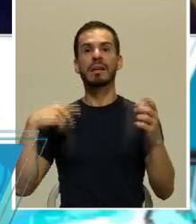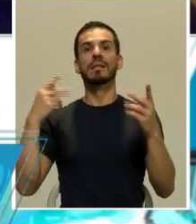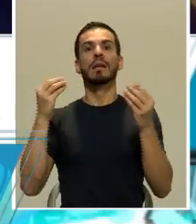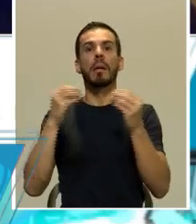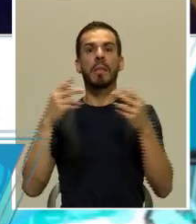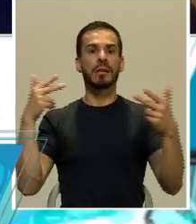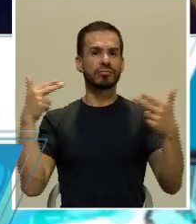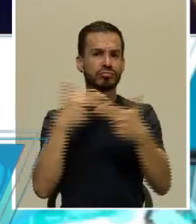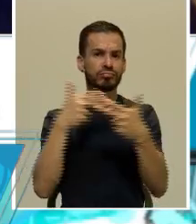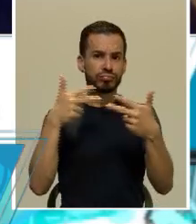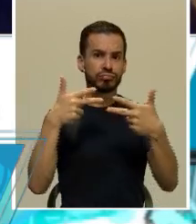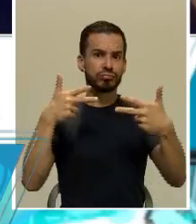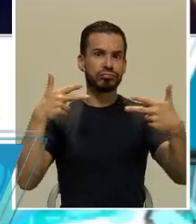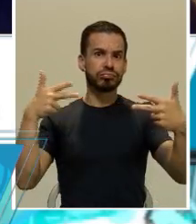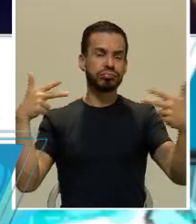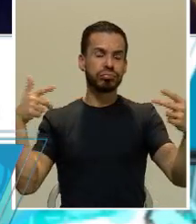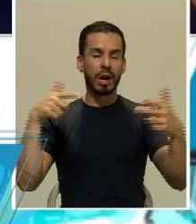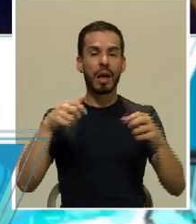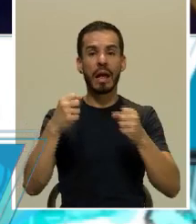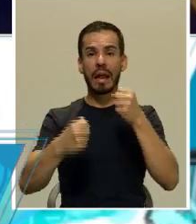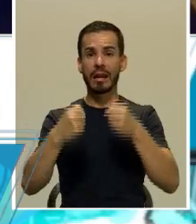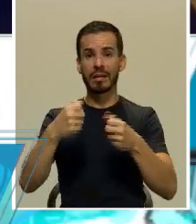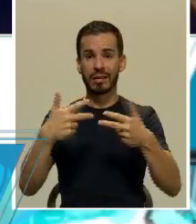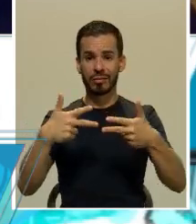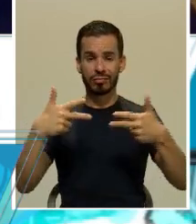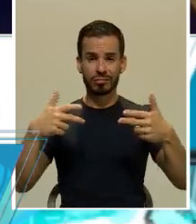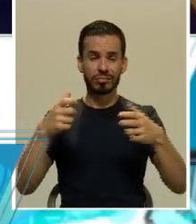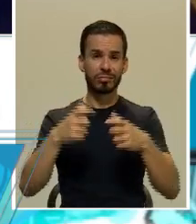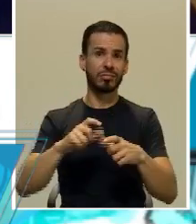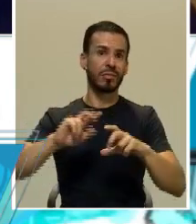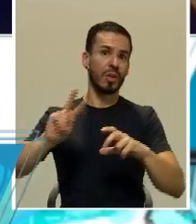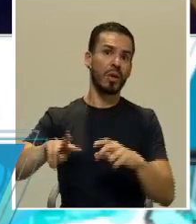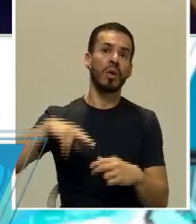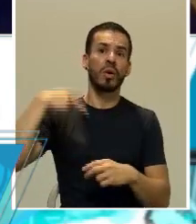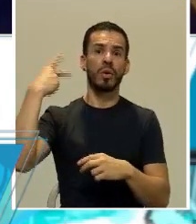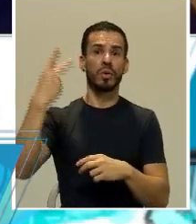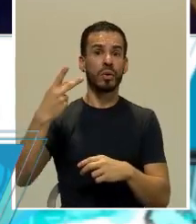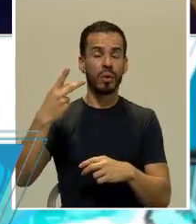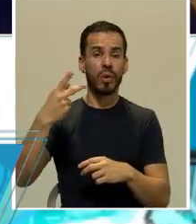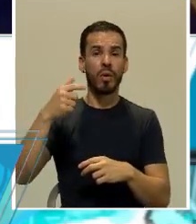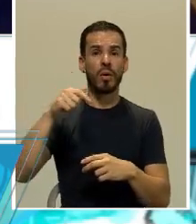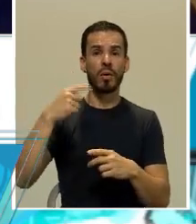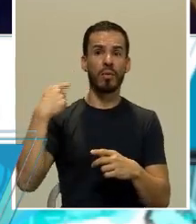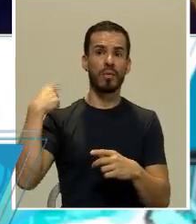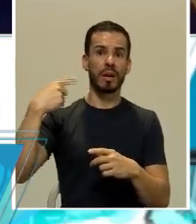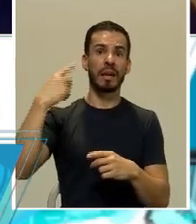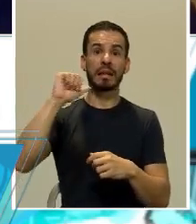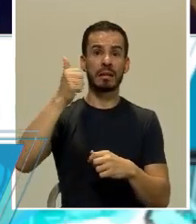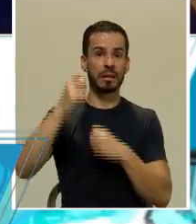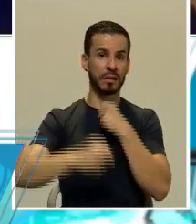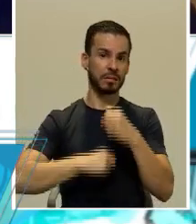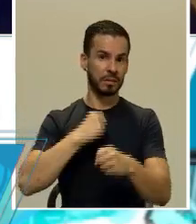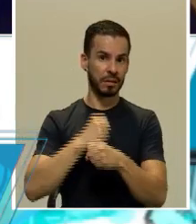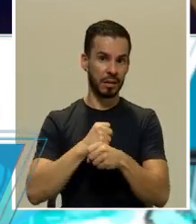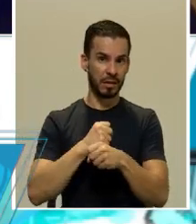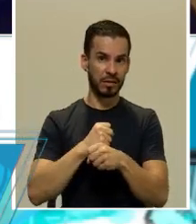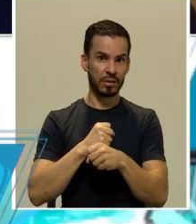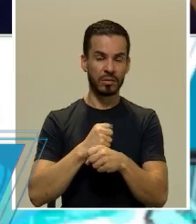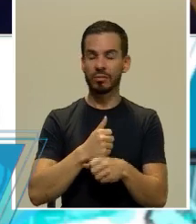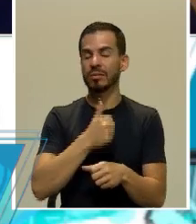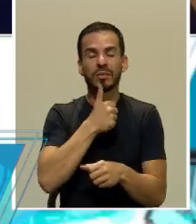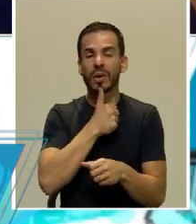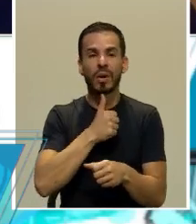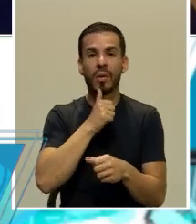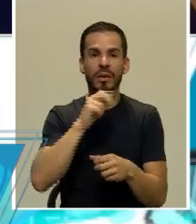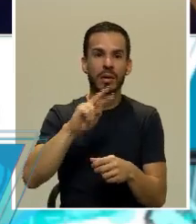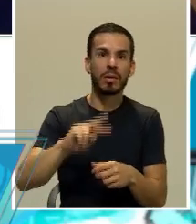caos vial. Nuestra flotilla vehicular se ha duplicado en 10 años. No aguantamos